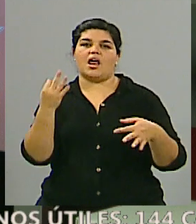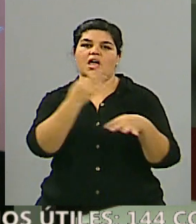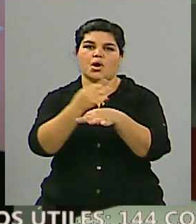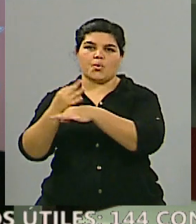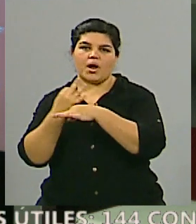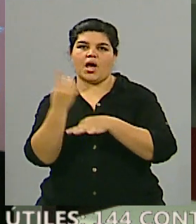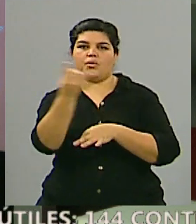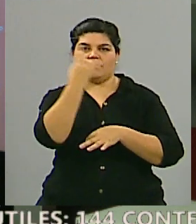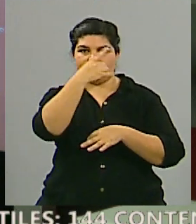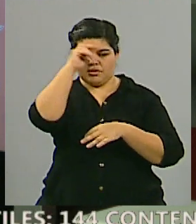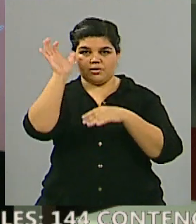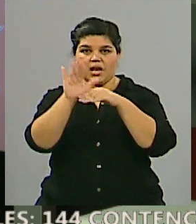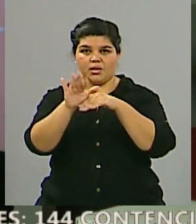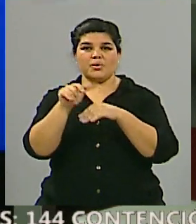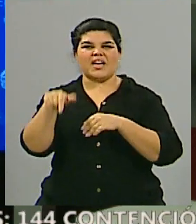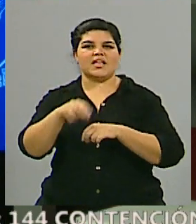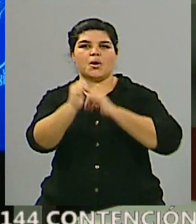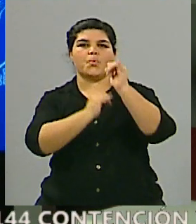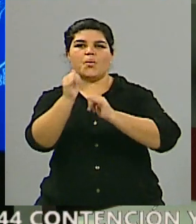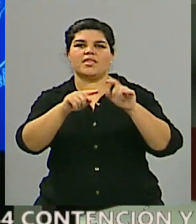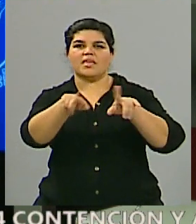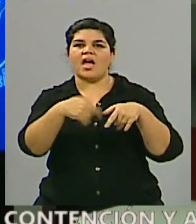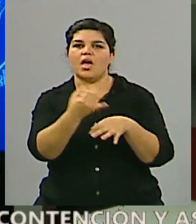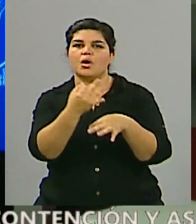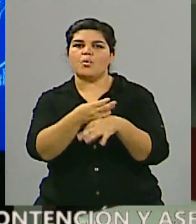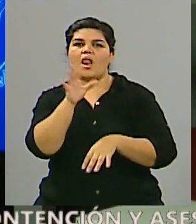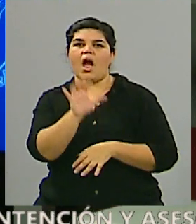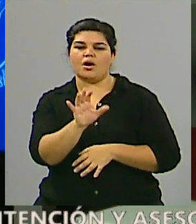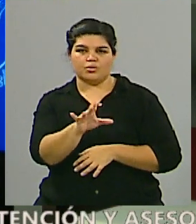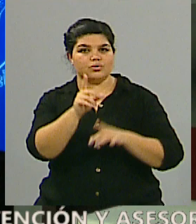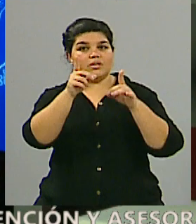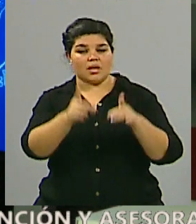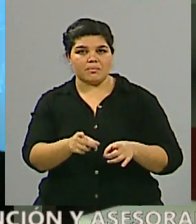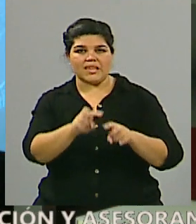de justamente el acoso escolar, del bullying y cómo lo enfrentan ellos en el